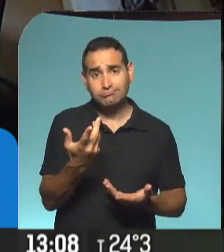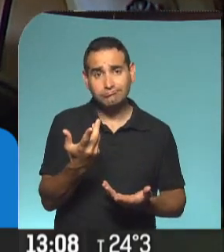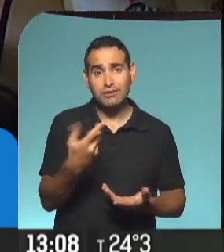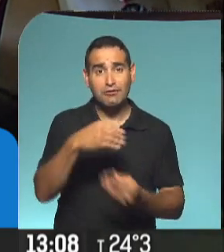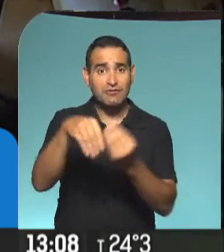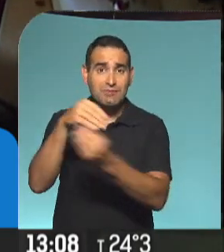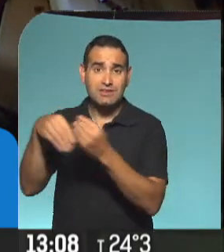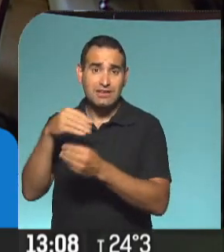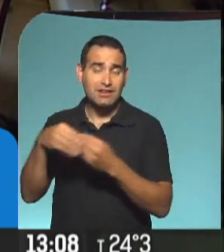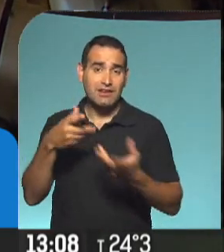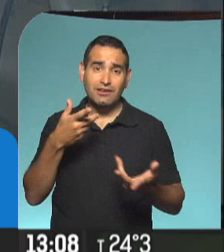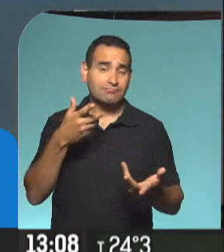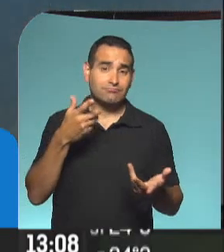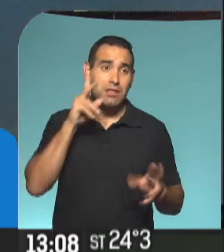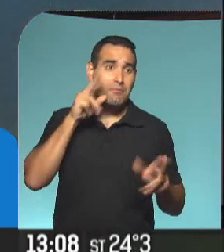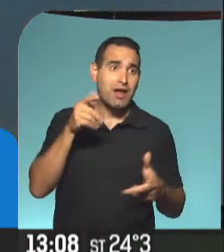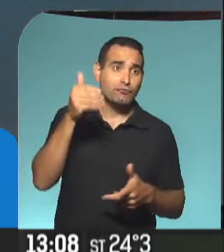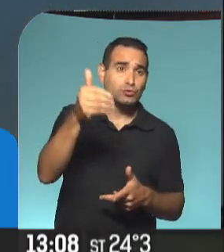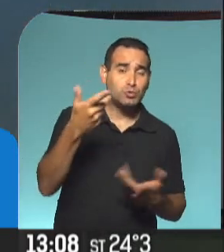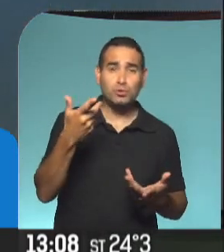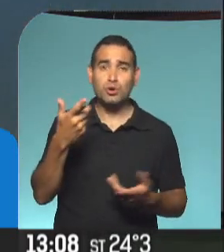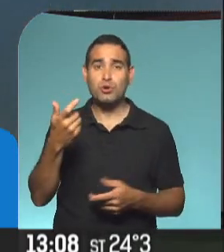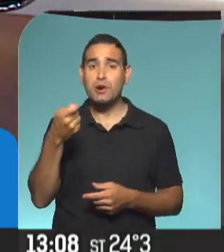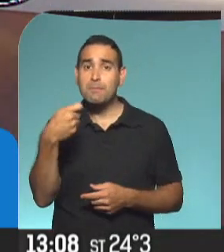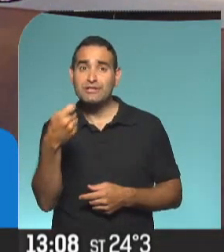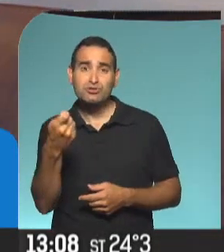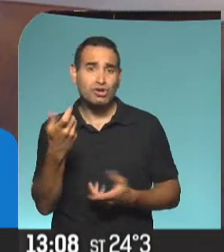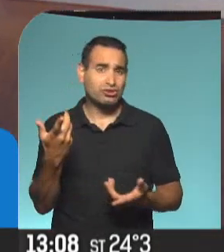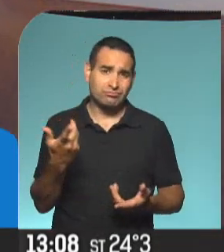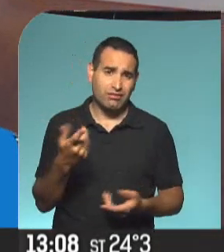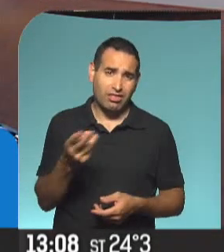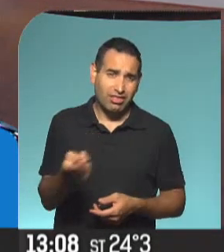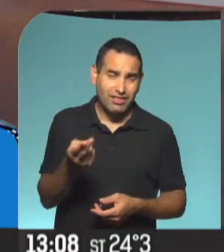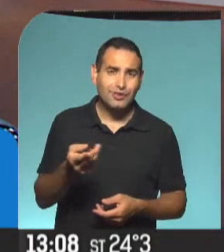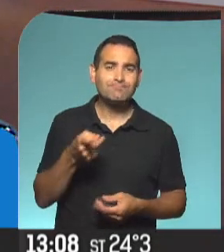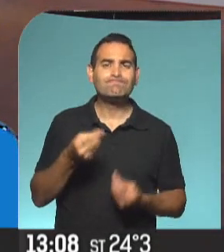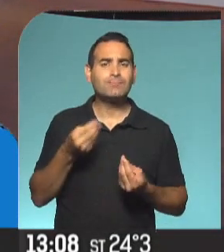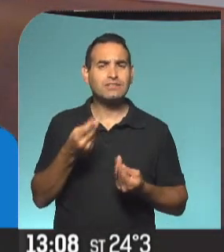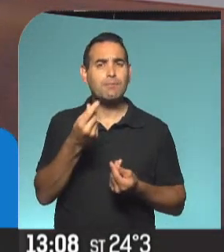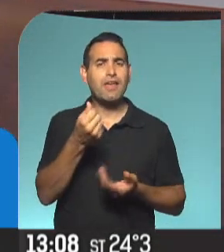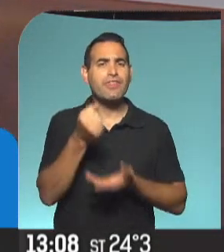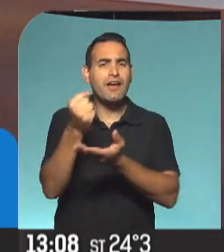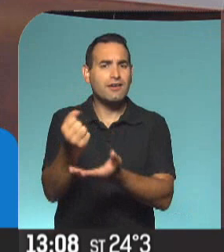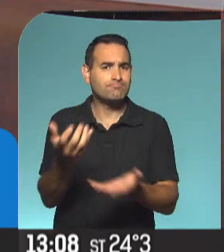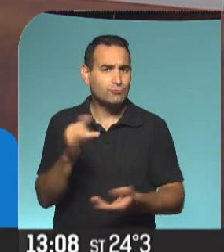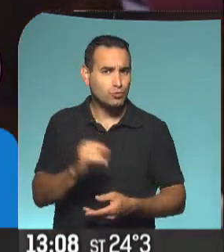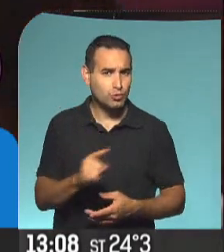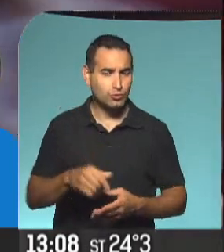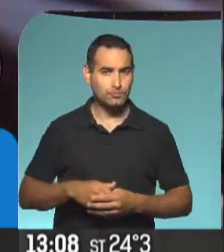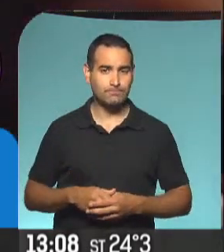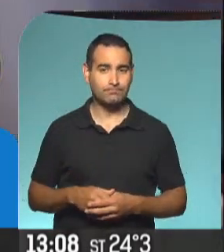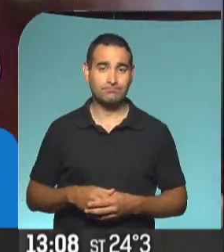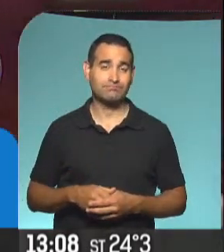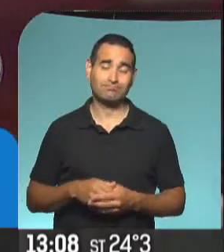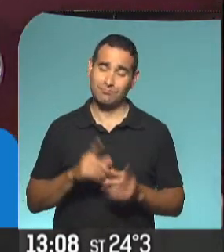familias que se quedaron sin proyectos, una pensión no viene a cubrir nada. ¿Qué ha pasado con esta reparación? Bueno, es tal cual